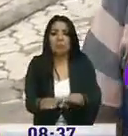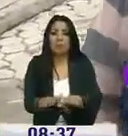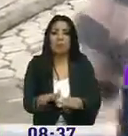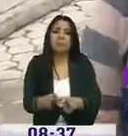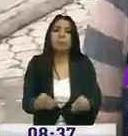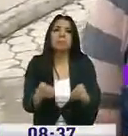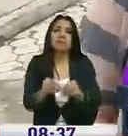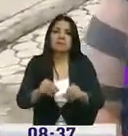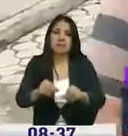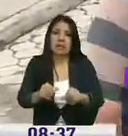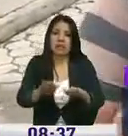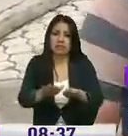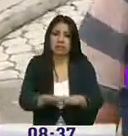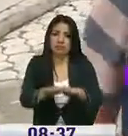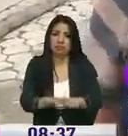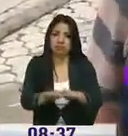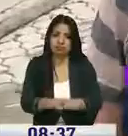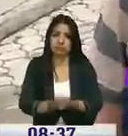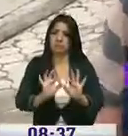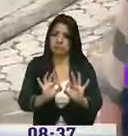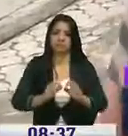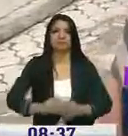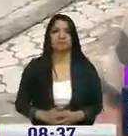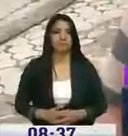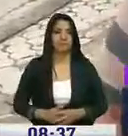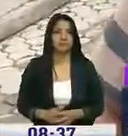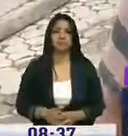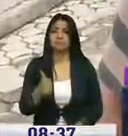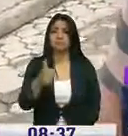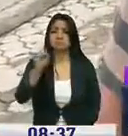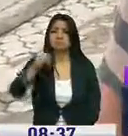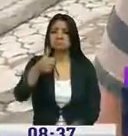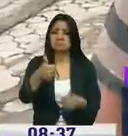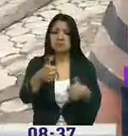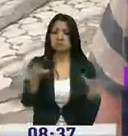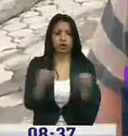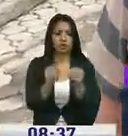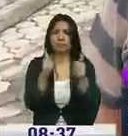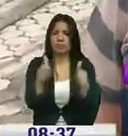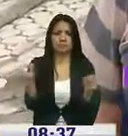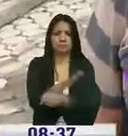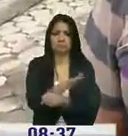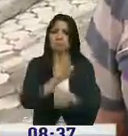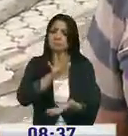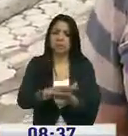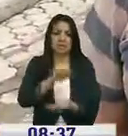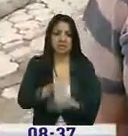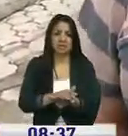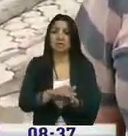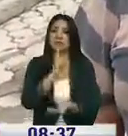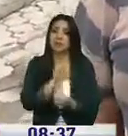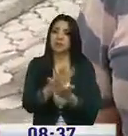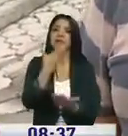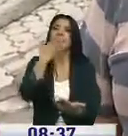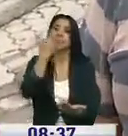tierra para que se asiente y quede nivelado. Sí, está bien. De no preocuparse, al contrario, de